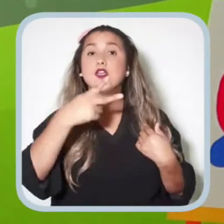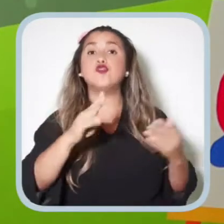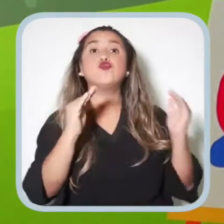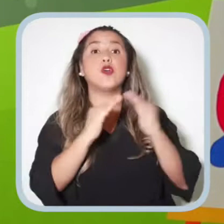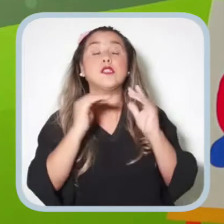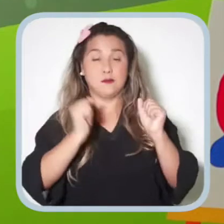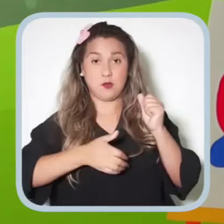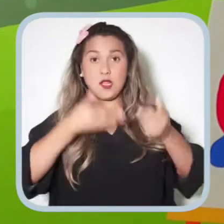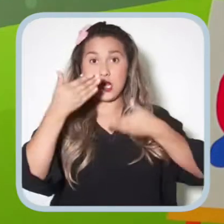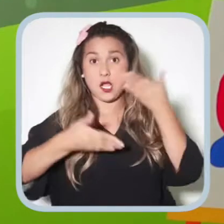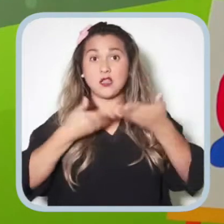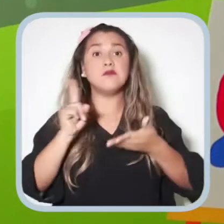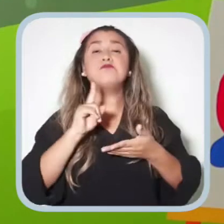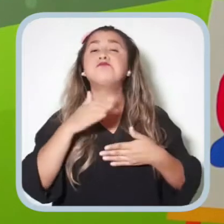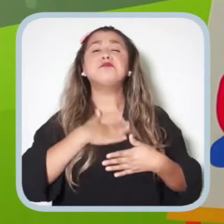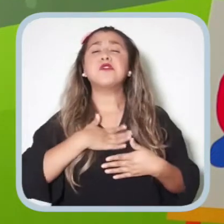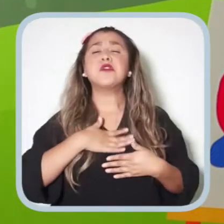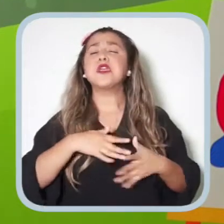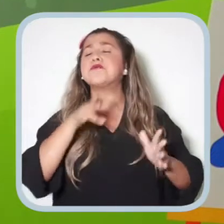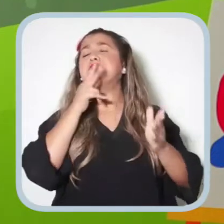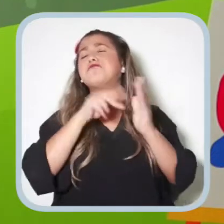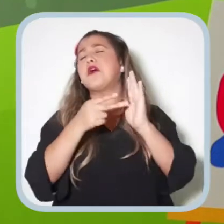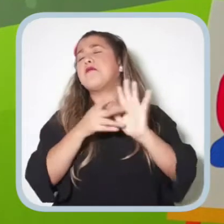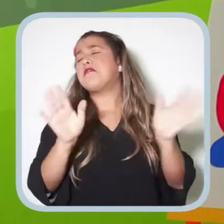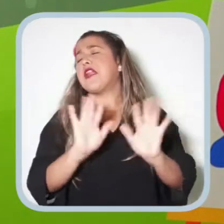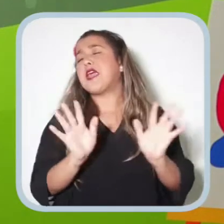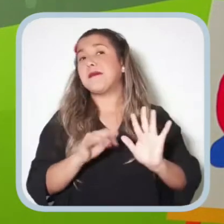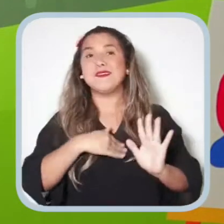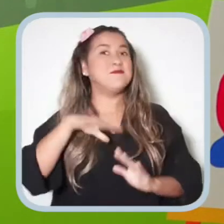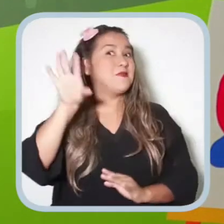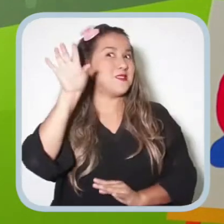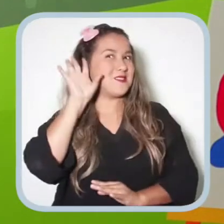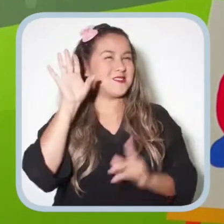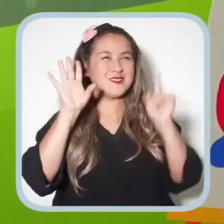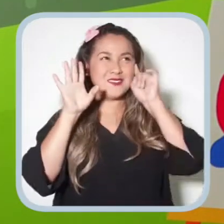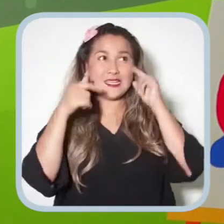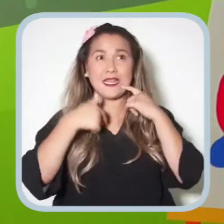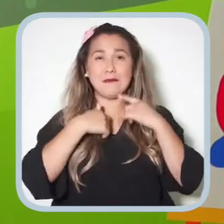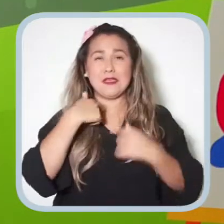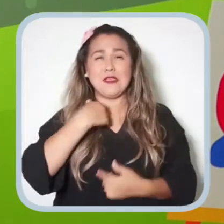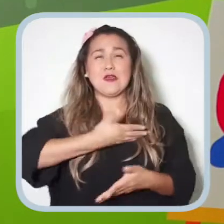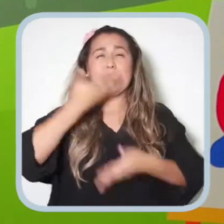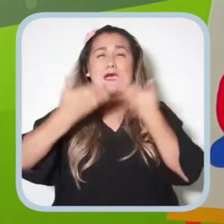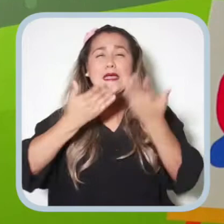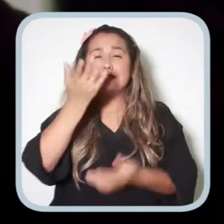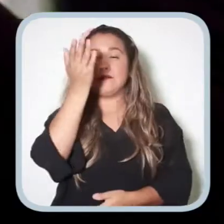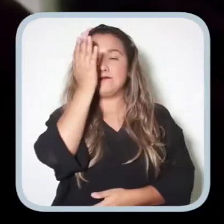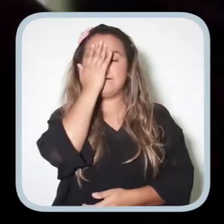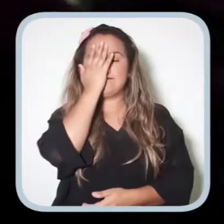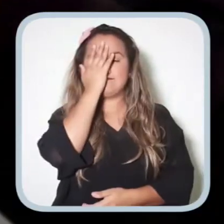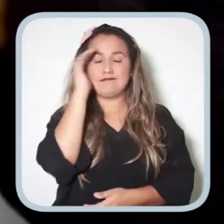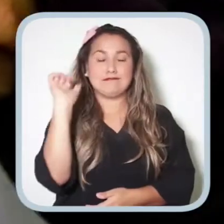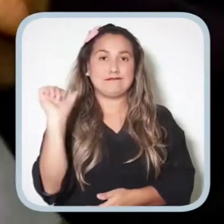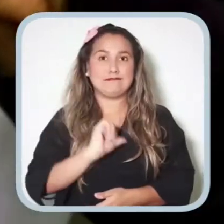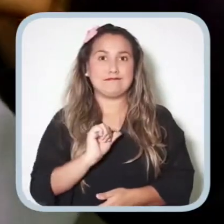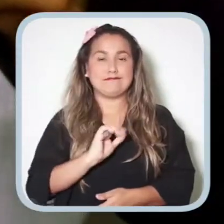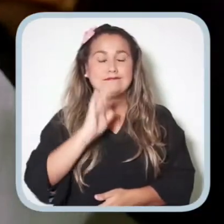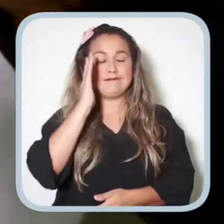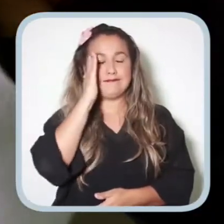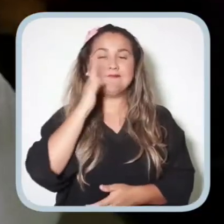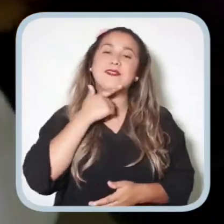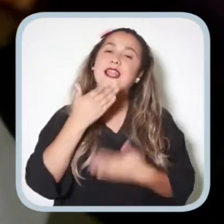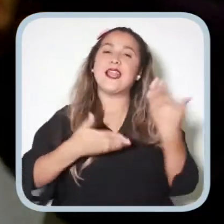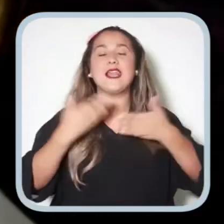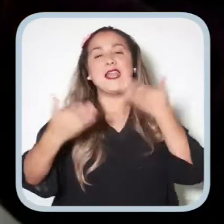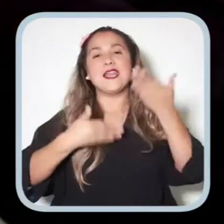cantar y si no quieren no hay problema, me escuchan a mí, aunque canto realmente mal. La la la la la la la la la